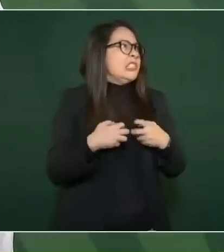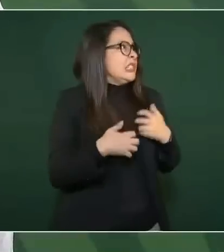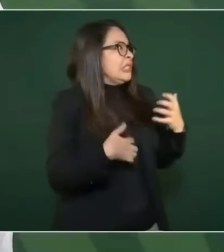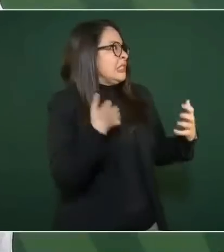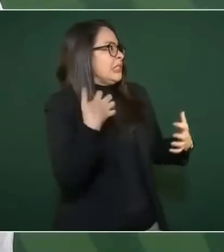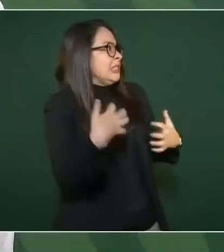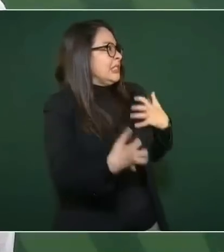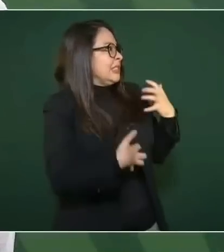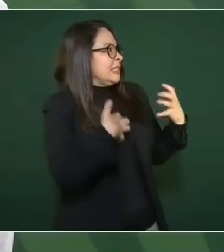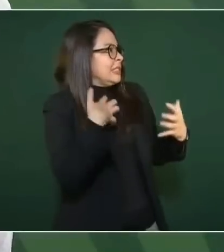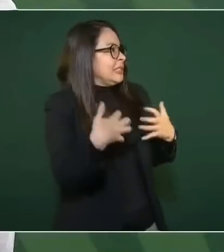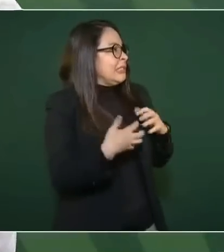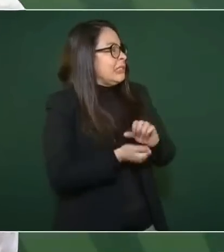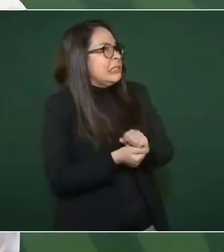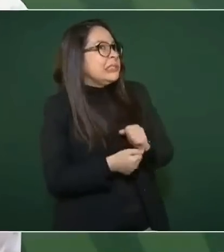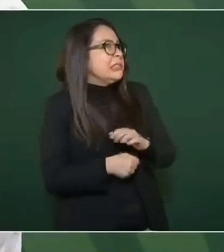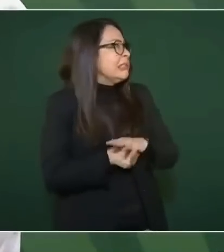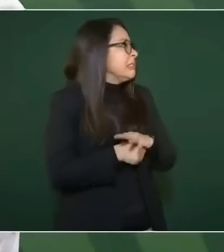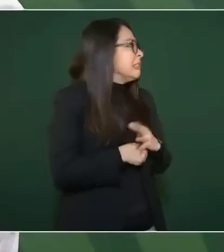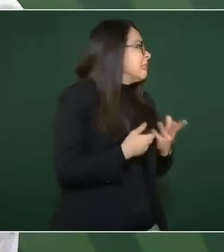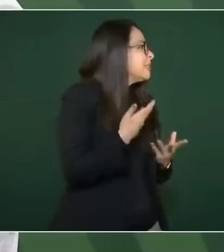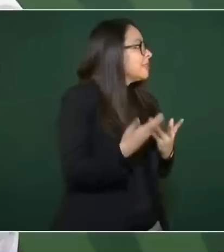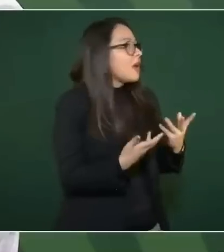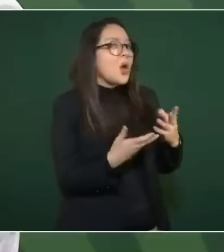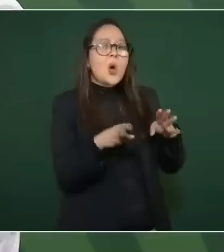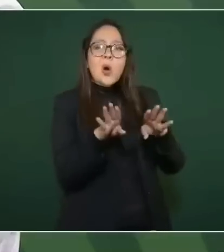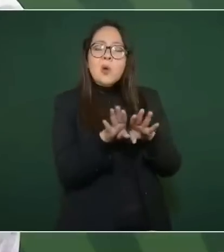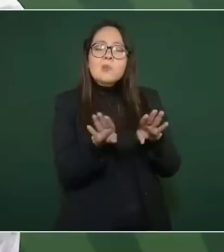nuestros adversarios. Entonces,